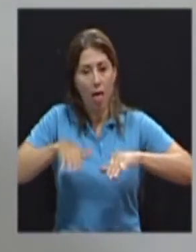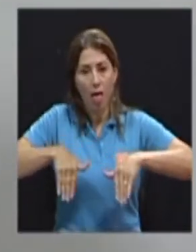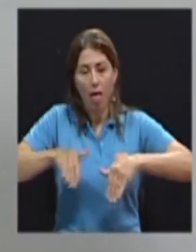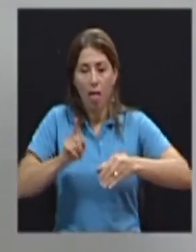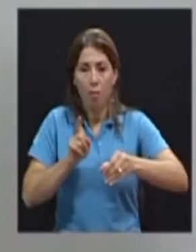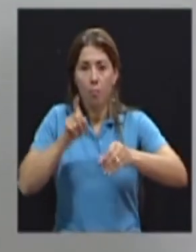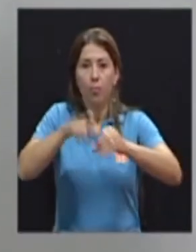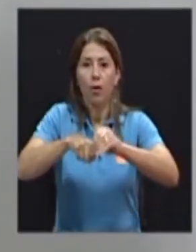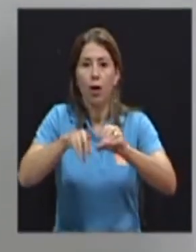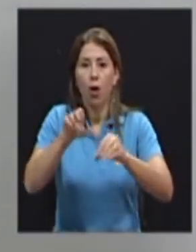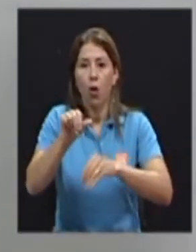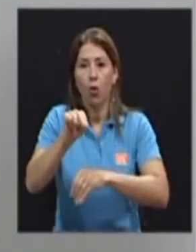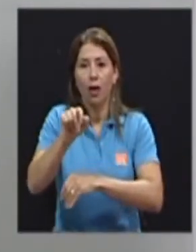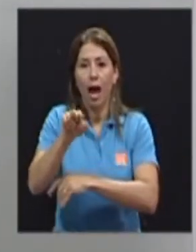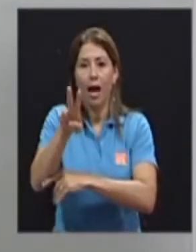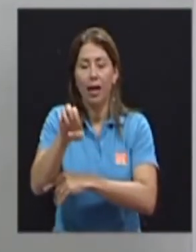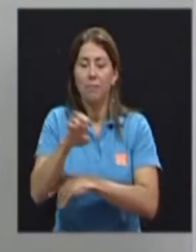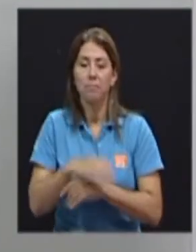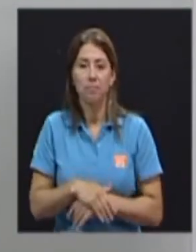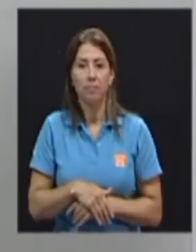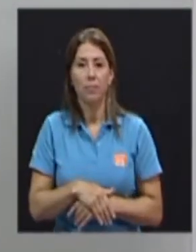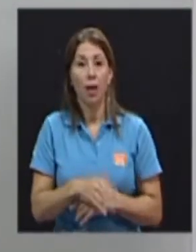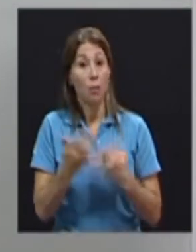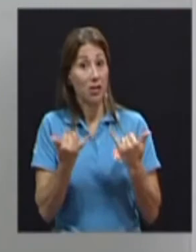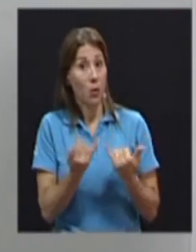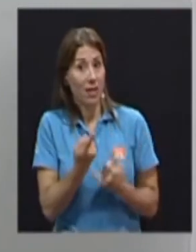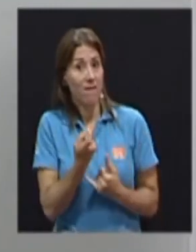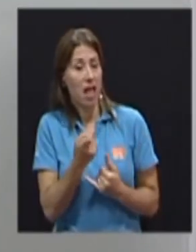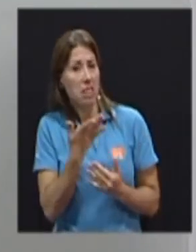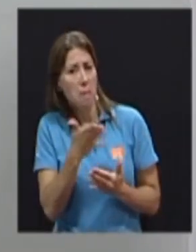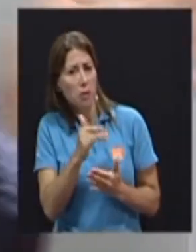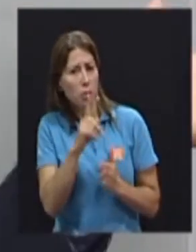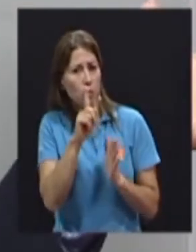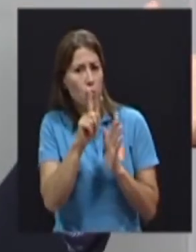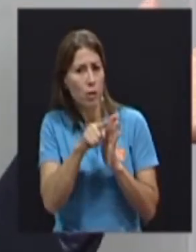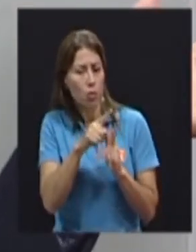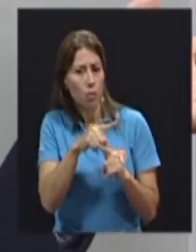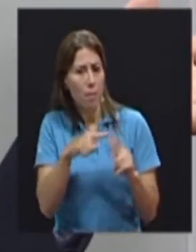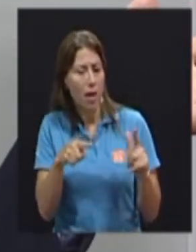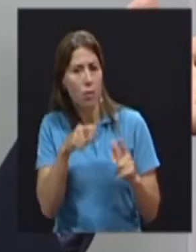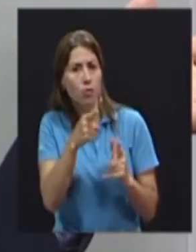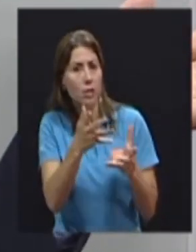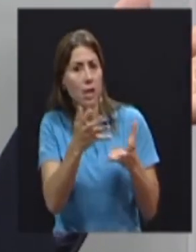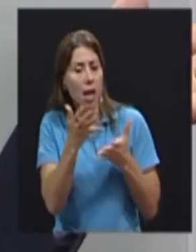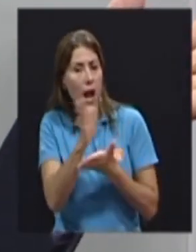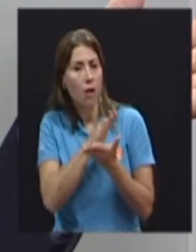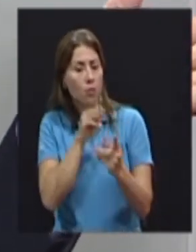Nos queda minuto y medio aproximadamente, don Marcelo. ¿Qué mensaje